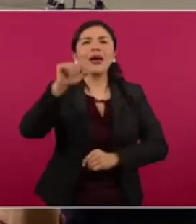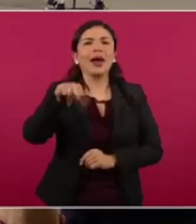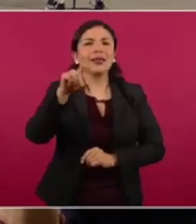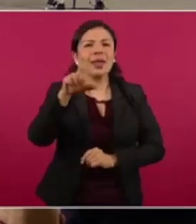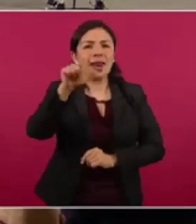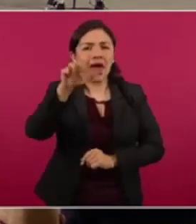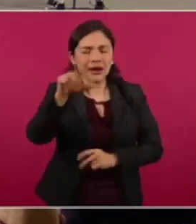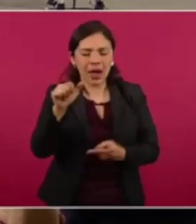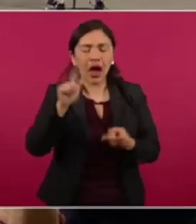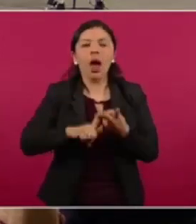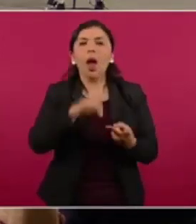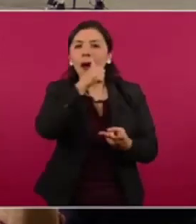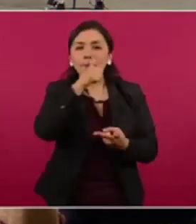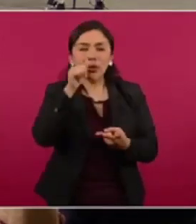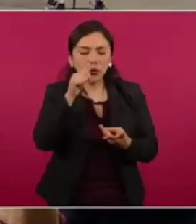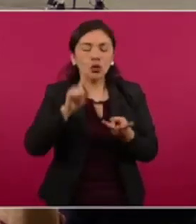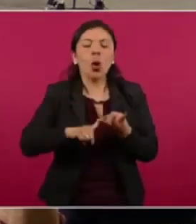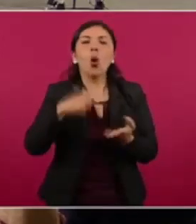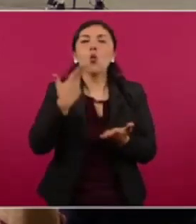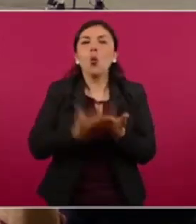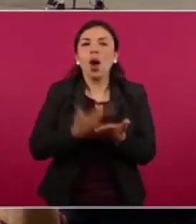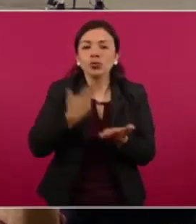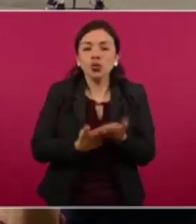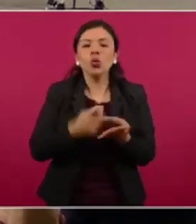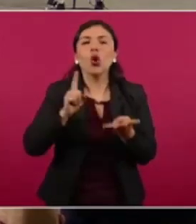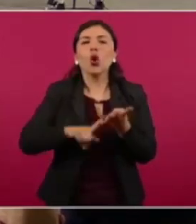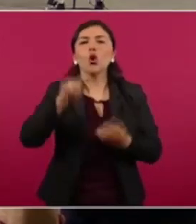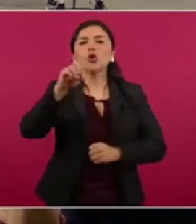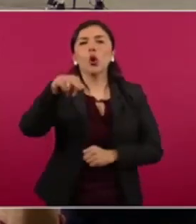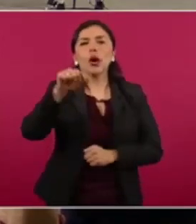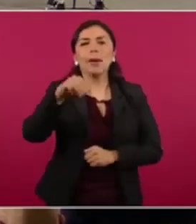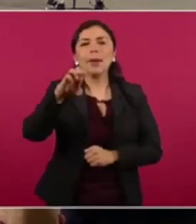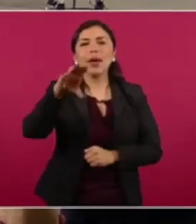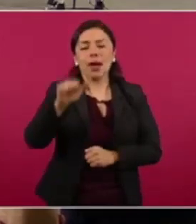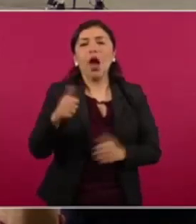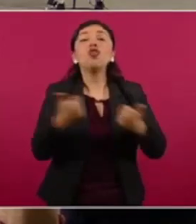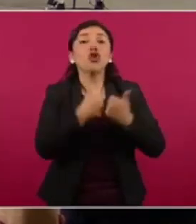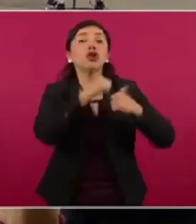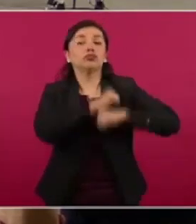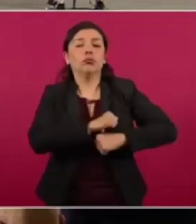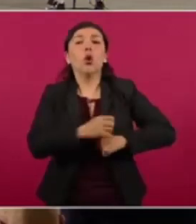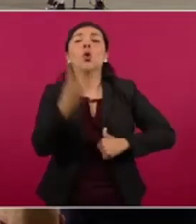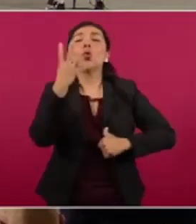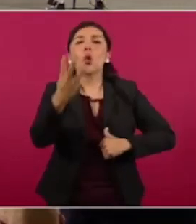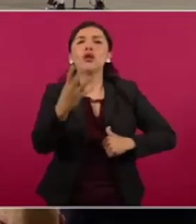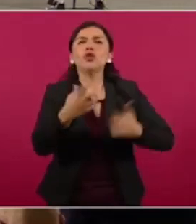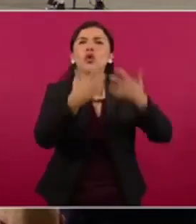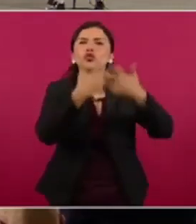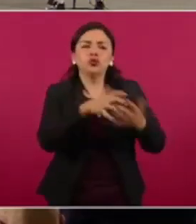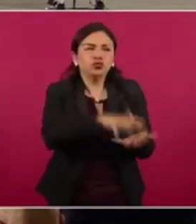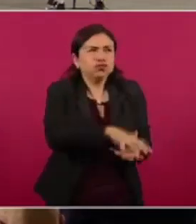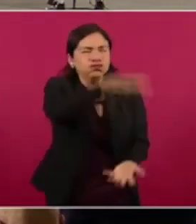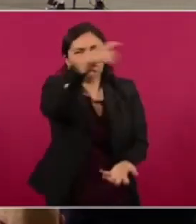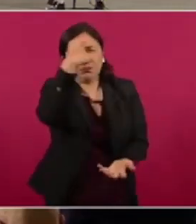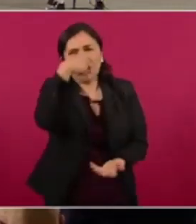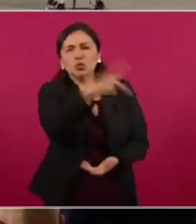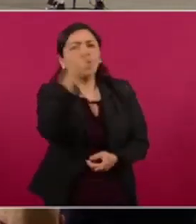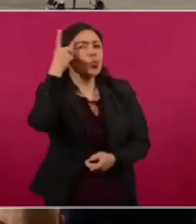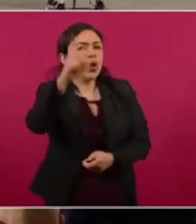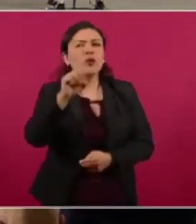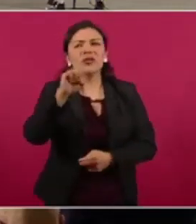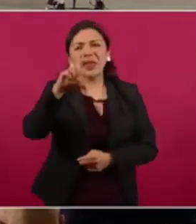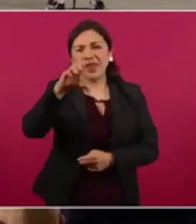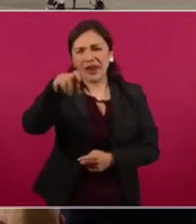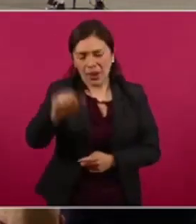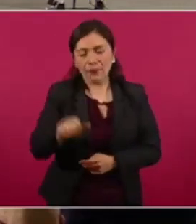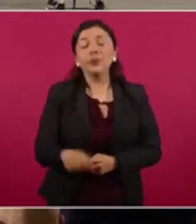Juárez, en Huatulco y Tonameca, esto por parte de 4 cisternas de la Sedena, y de Conagua